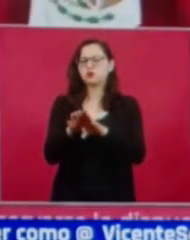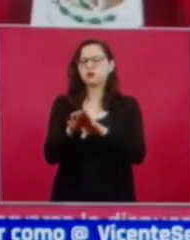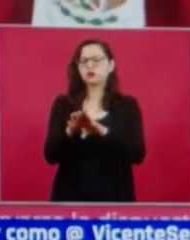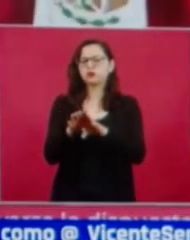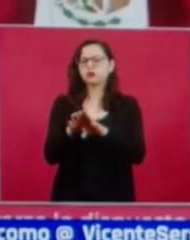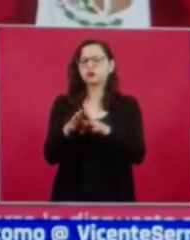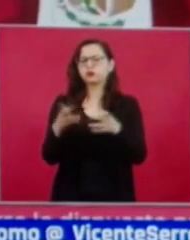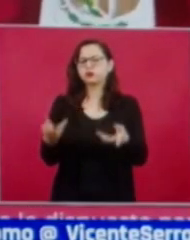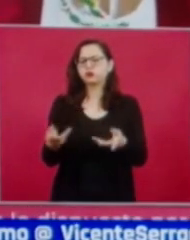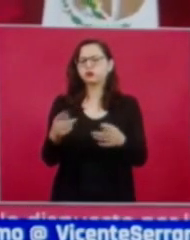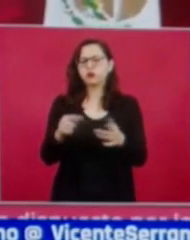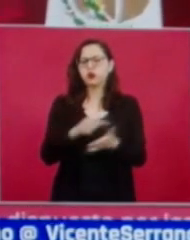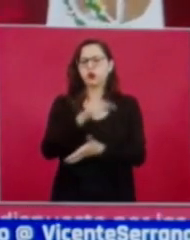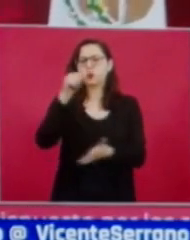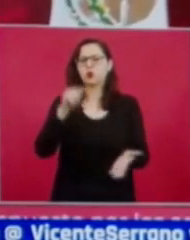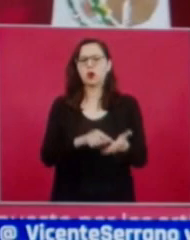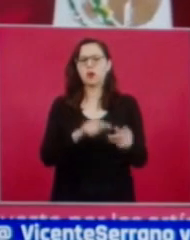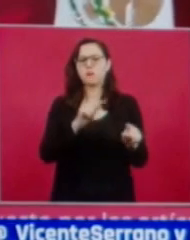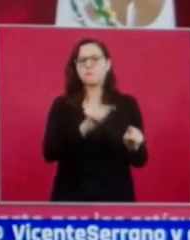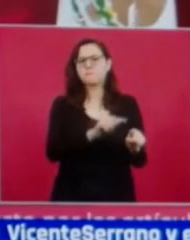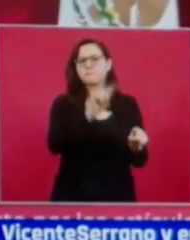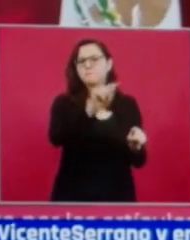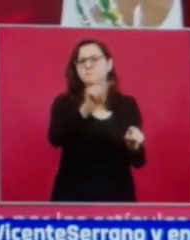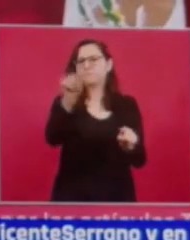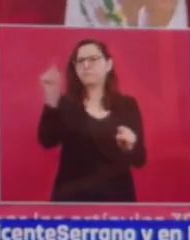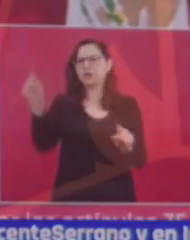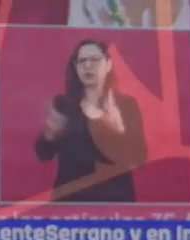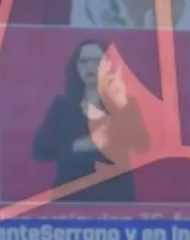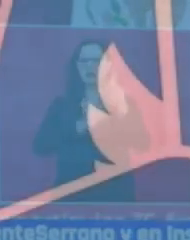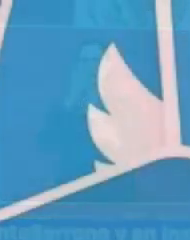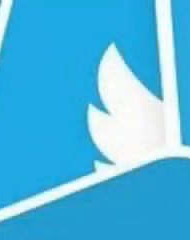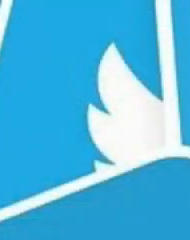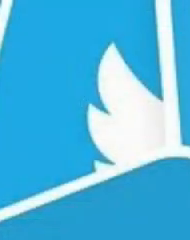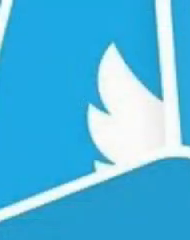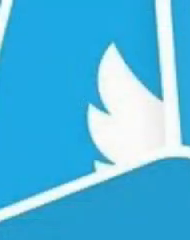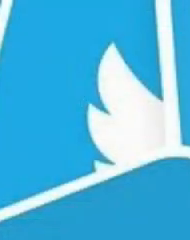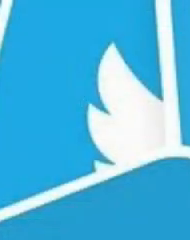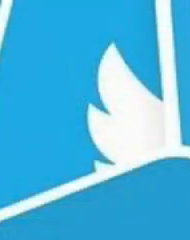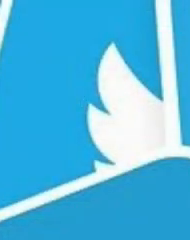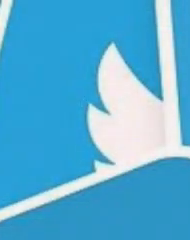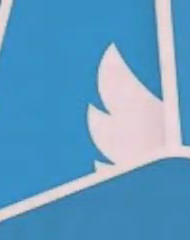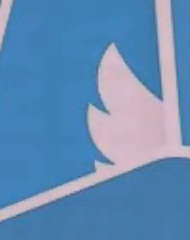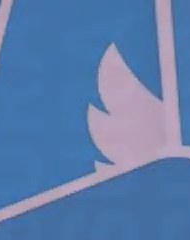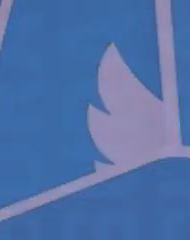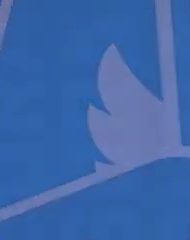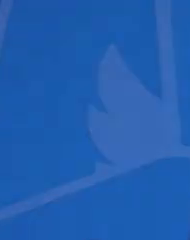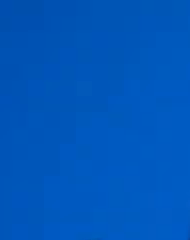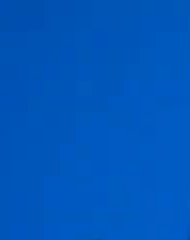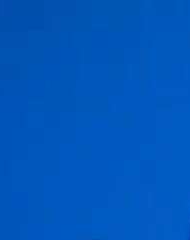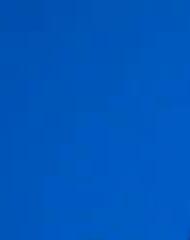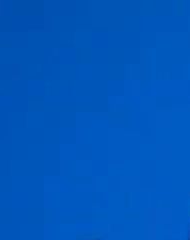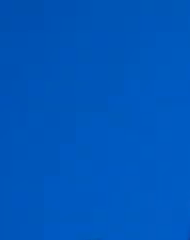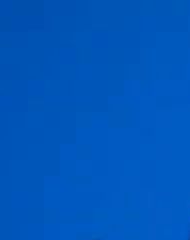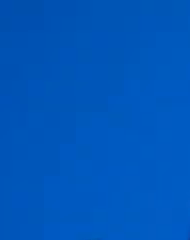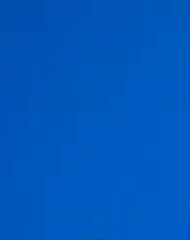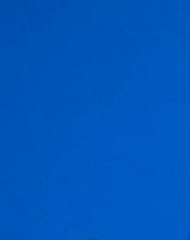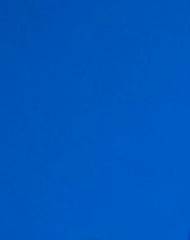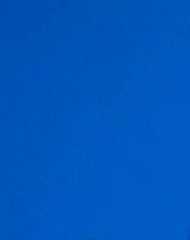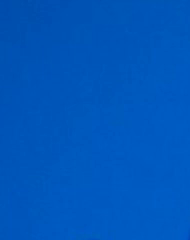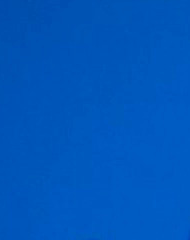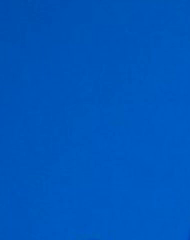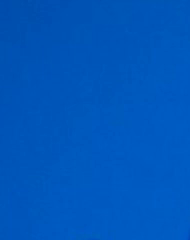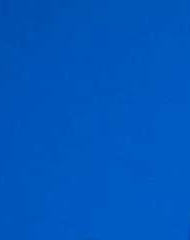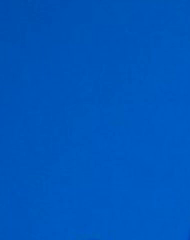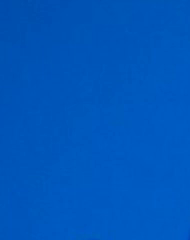permiten sobrevivir, porque ya se dieron ellos cuenta que si alcanzáramos los niveles de rating, los niveles